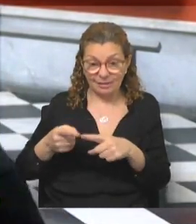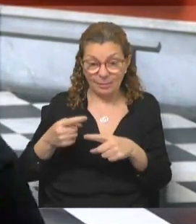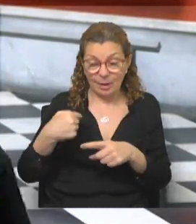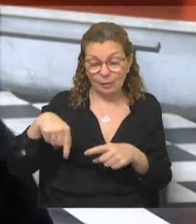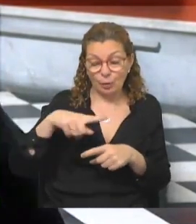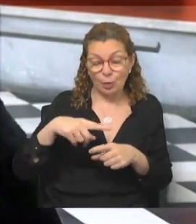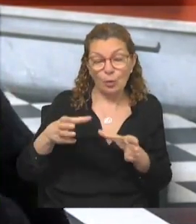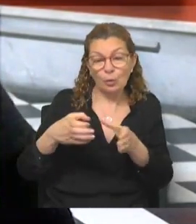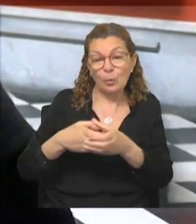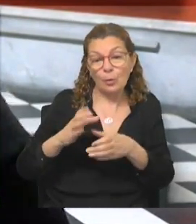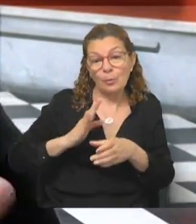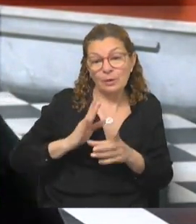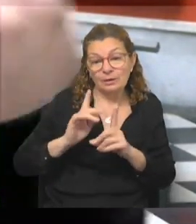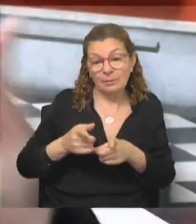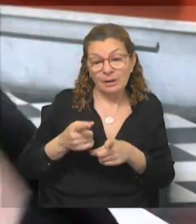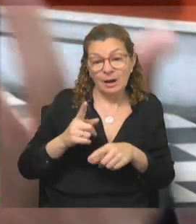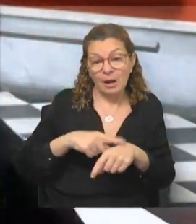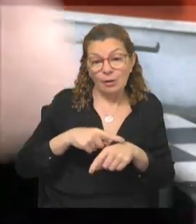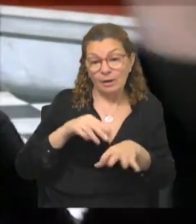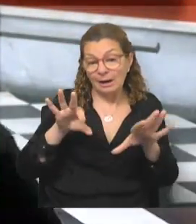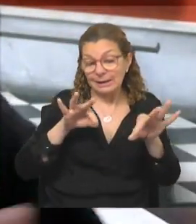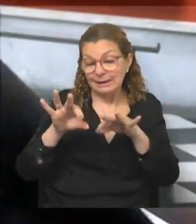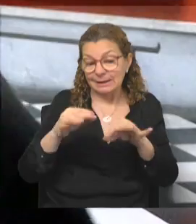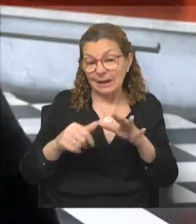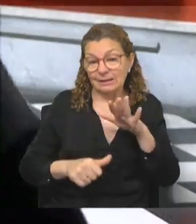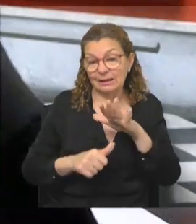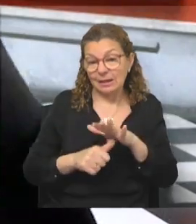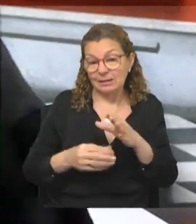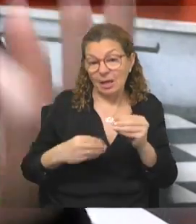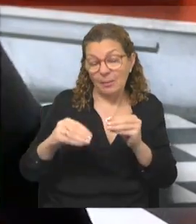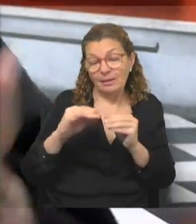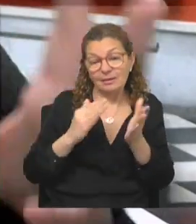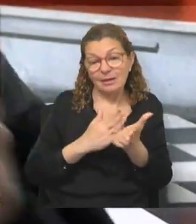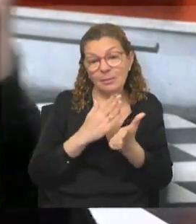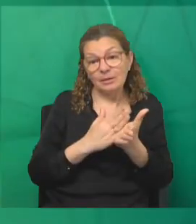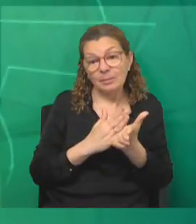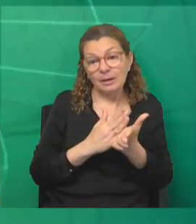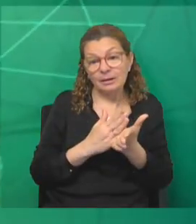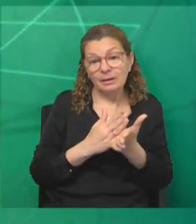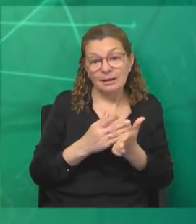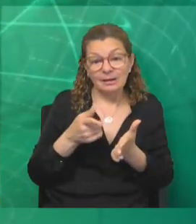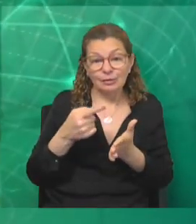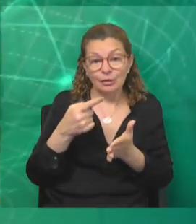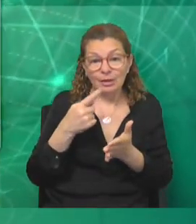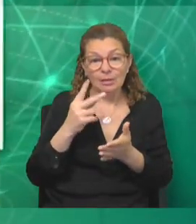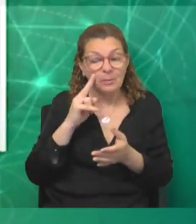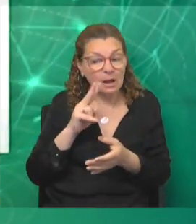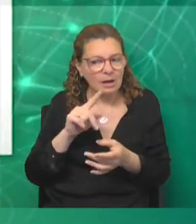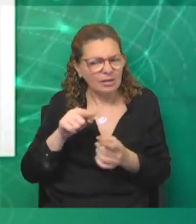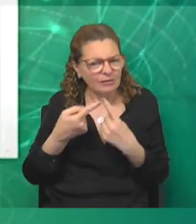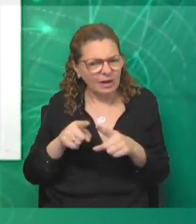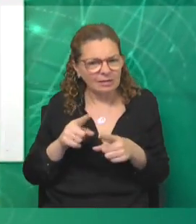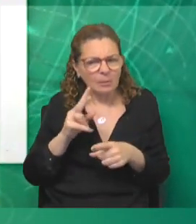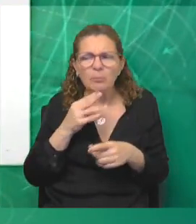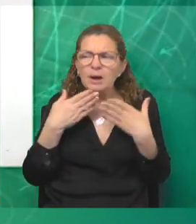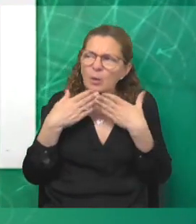nosotras en particular a la hora de elegir ser candidata y demás porque siempre tenemos como esa doble mirada no Y ese